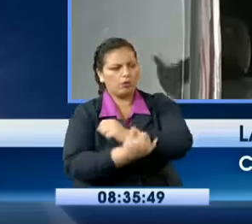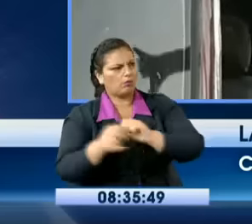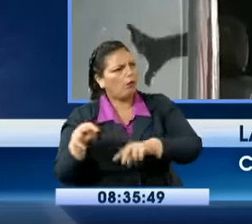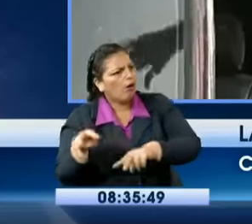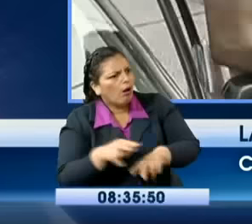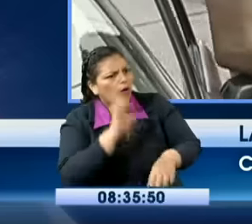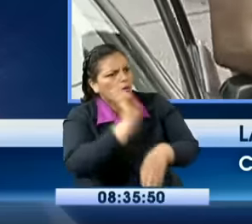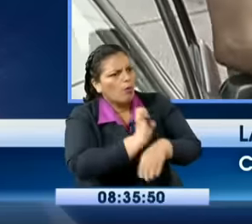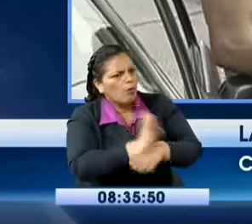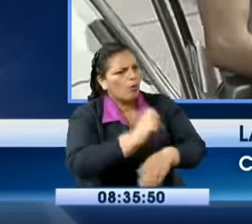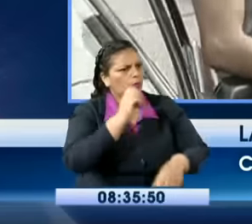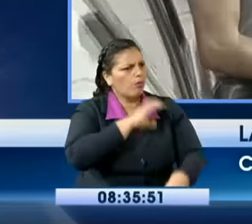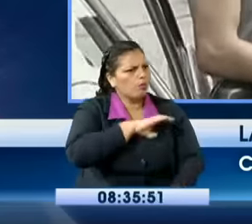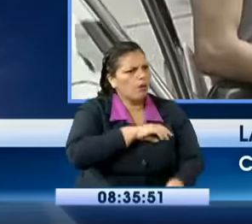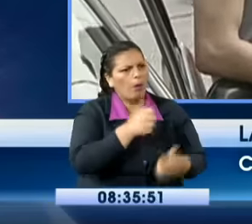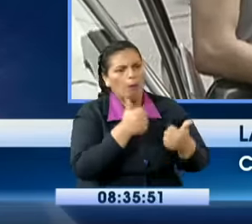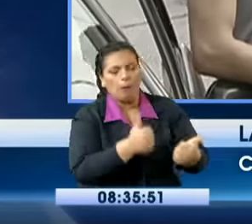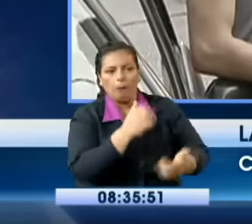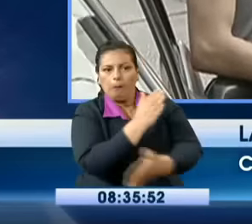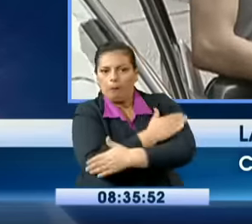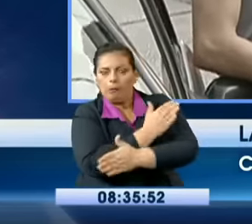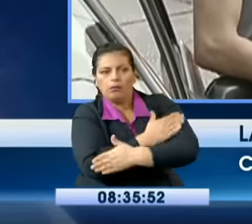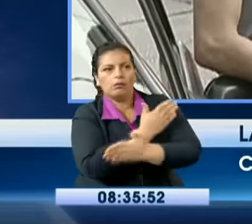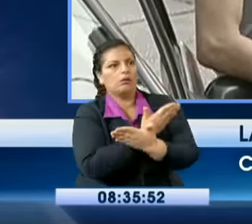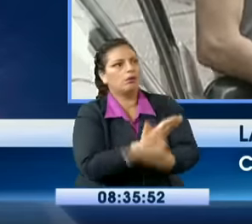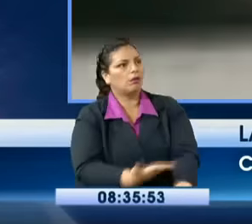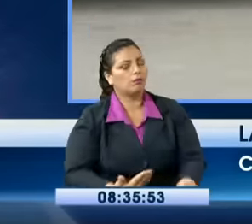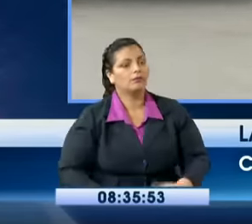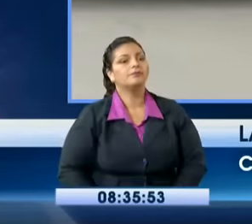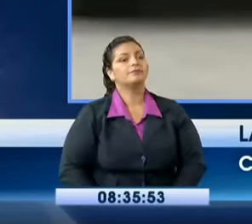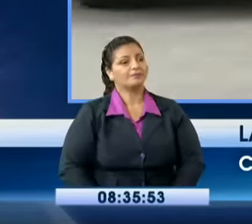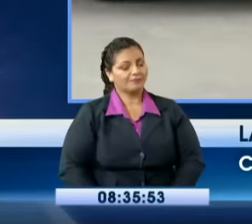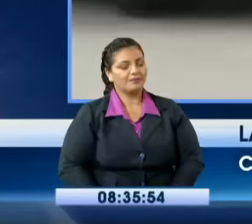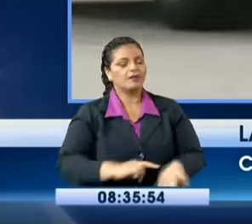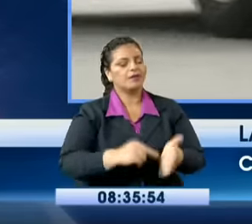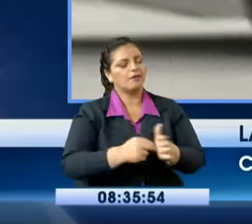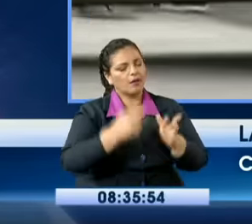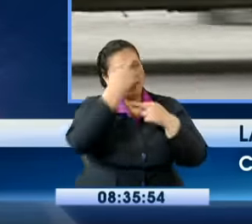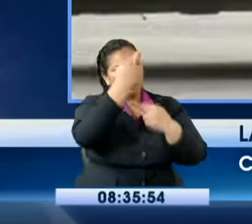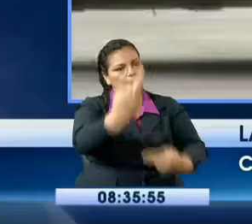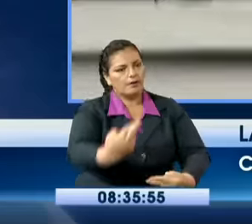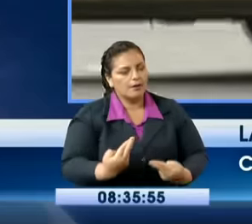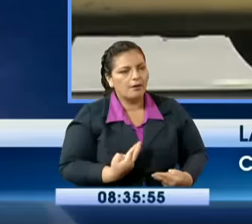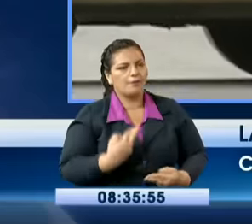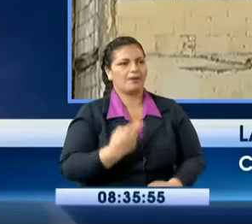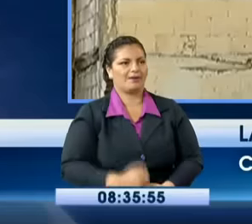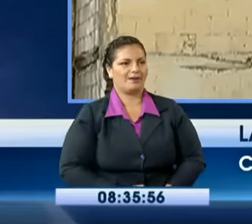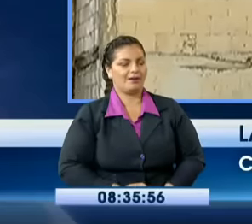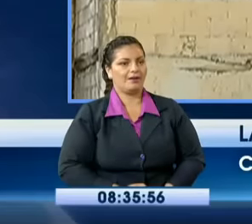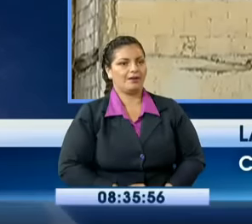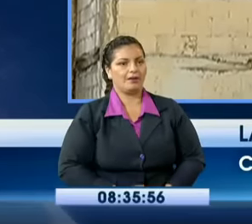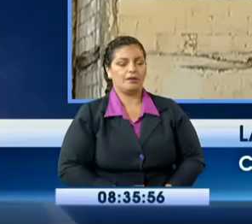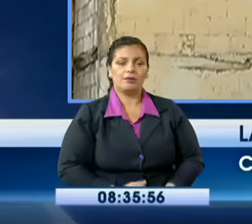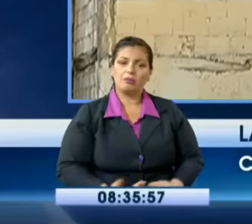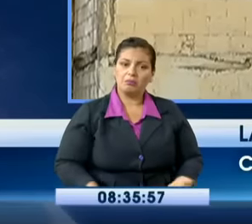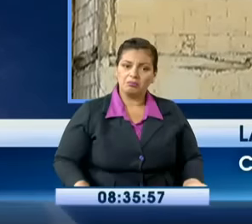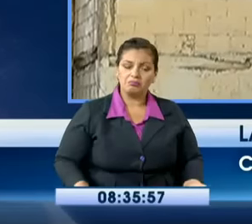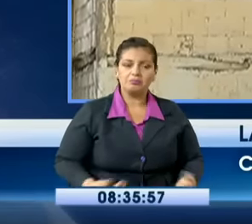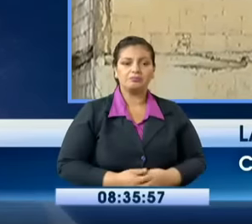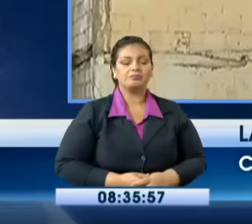respeto, particularmente la DINASET con los trabajos que ha realizado, se ha ganado un prestigio y un reconocimiento por parte de la